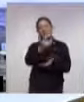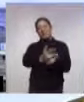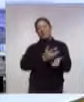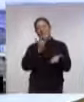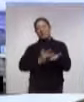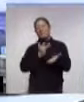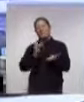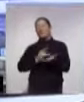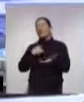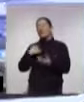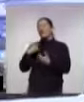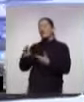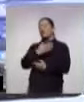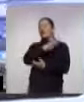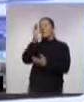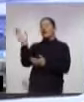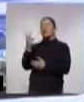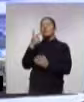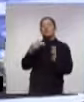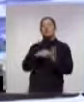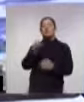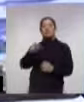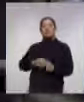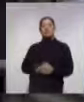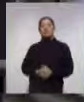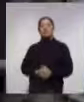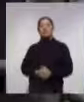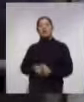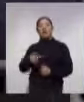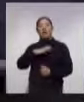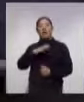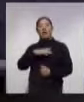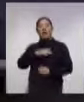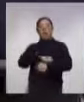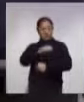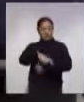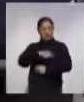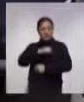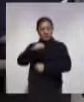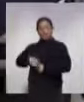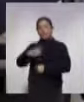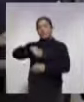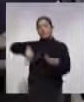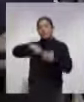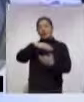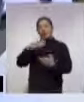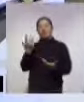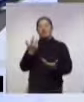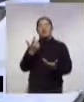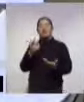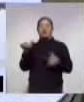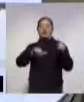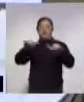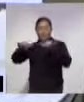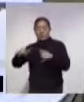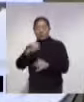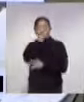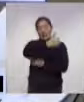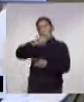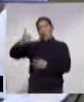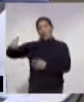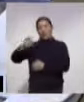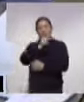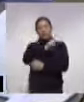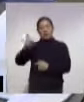e Impulso al Sector Agrícola 2020, el cual otorga semillas, fertilizantes y agroquímicos con subsidios parciales en cada uno de los